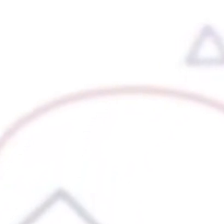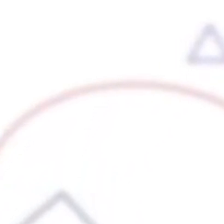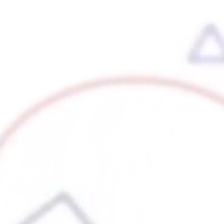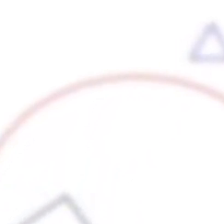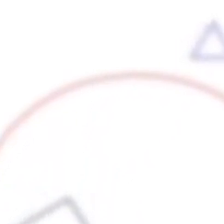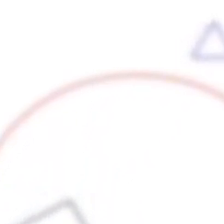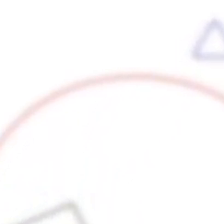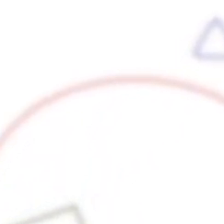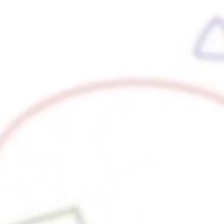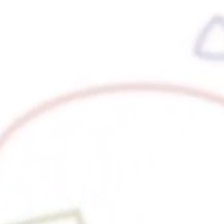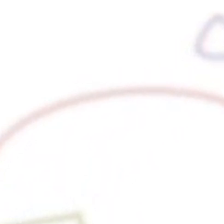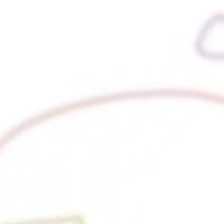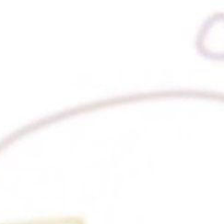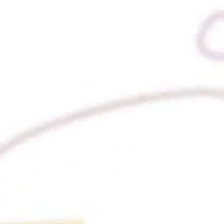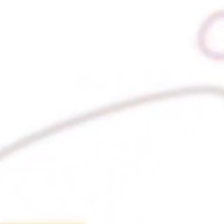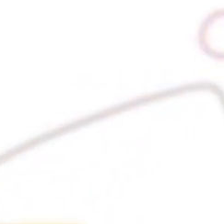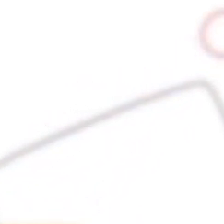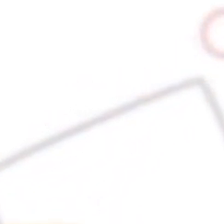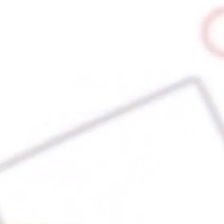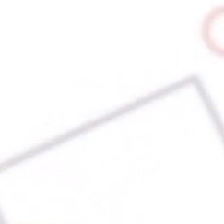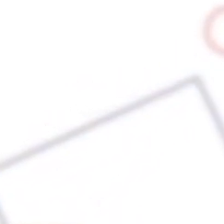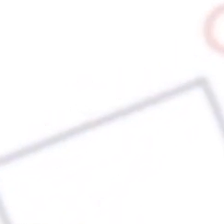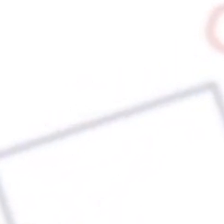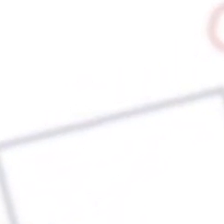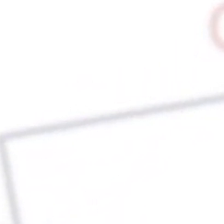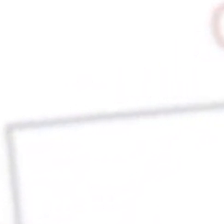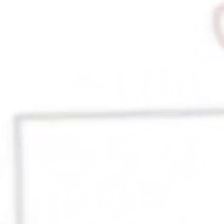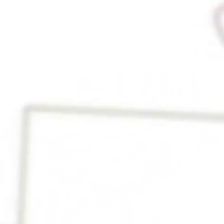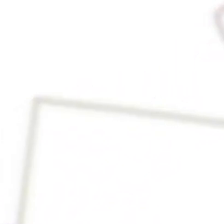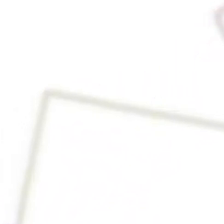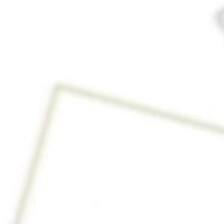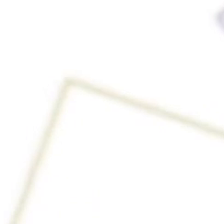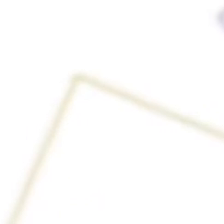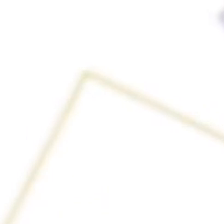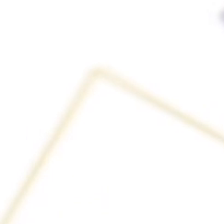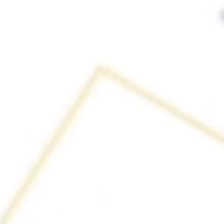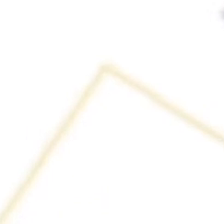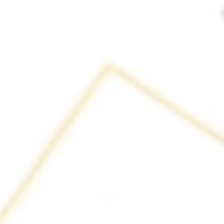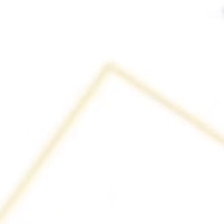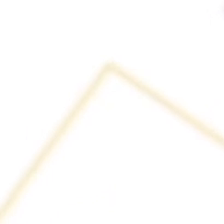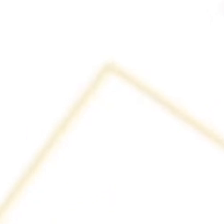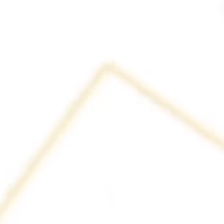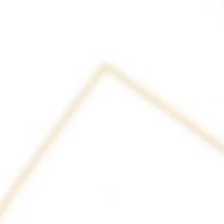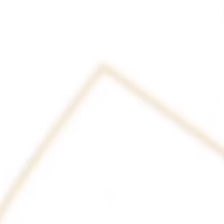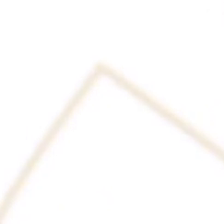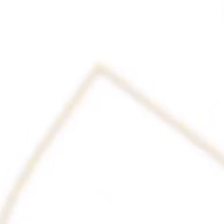sociales, ambientales, que serán publicadas en nuestro fanzine.